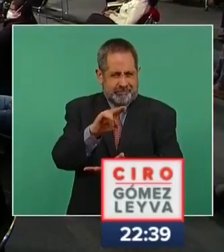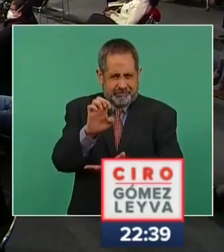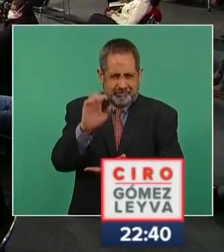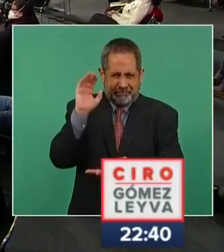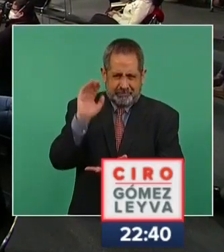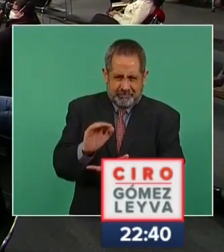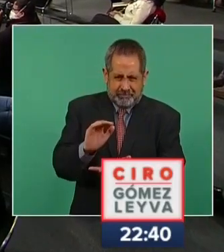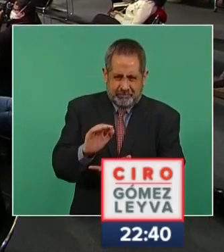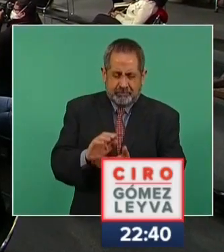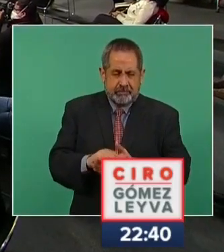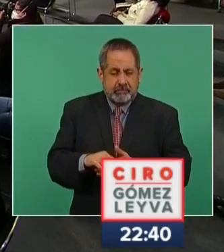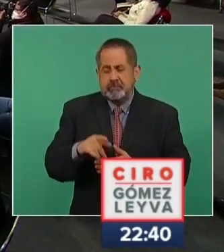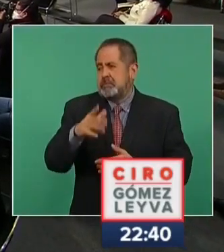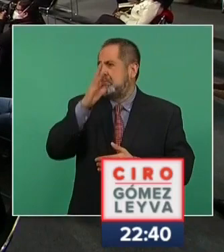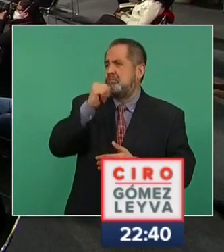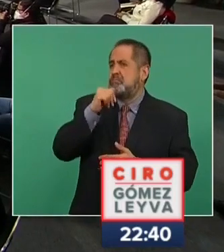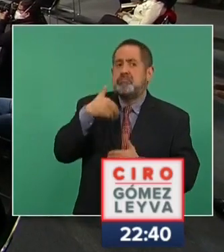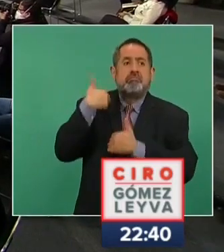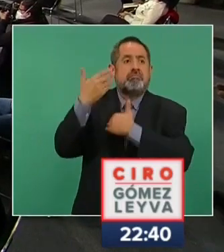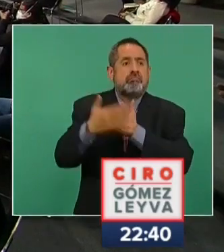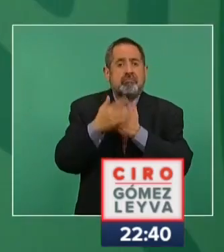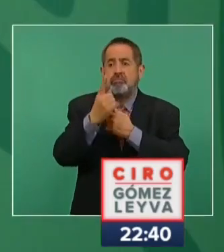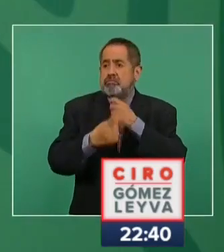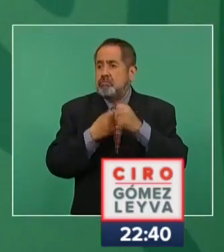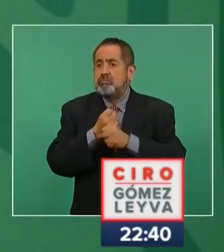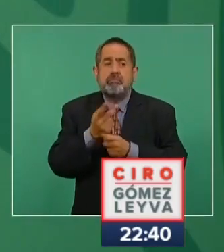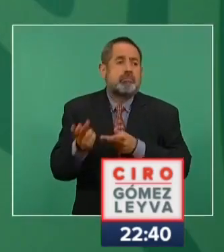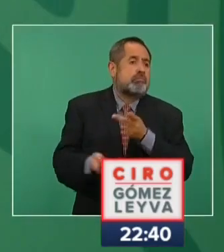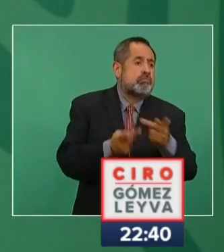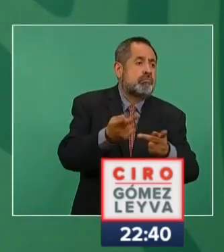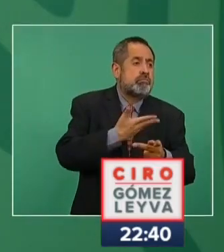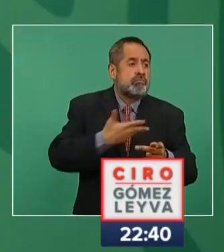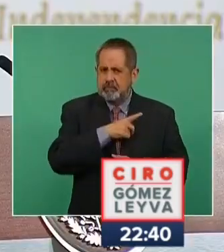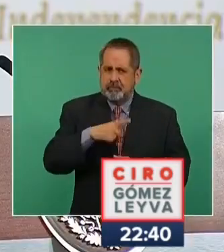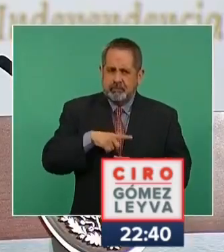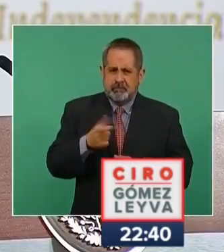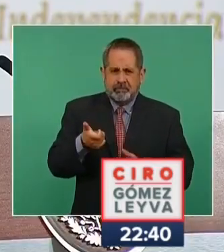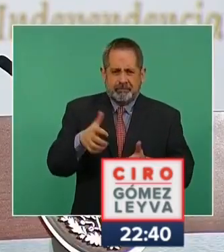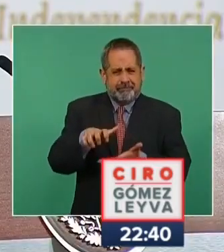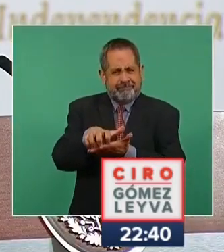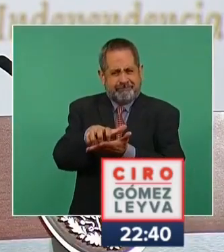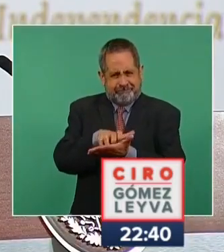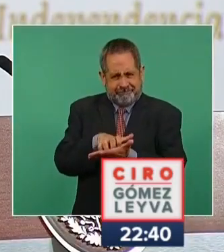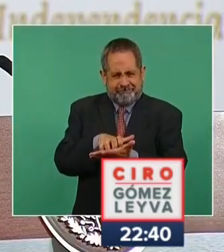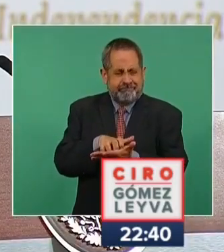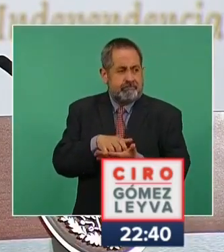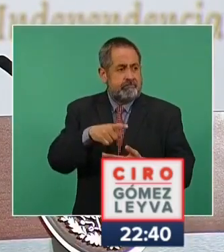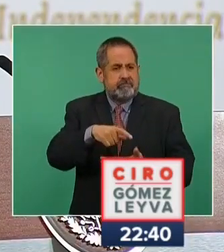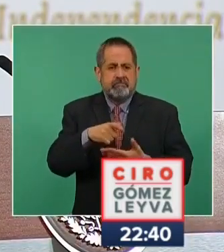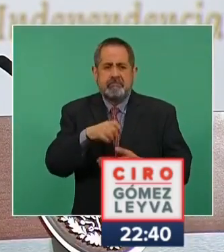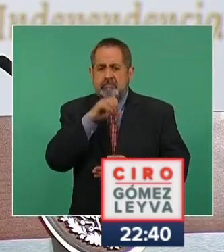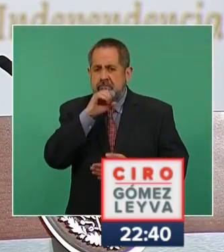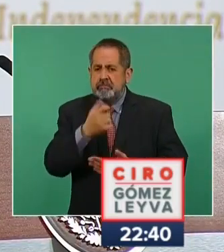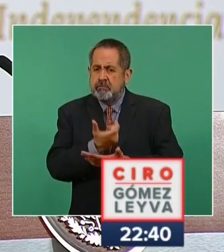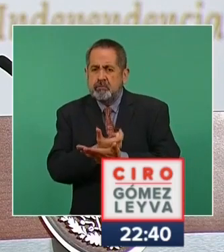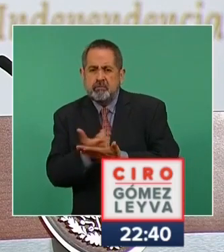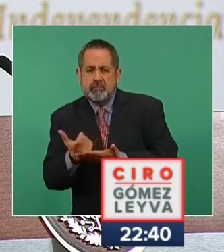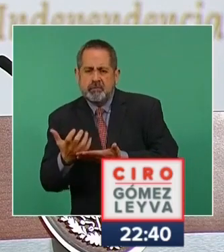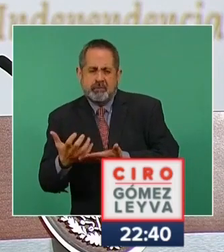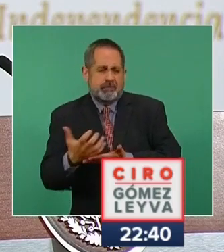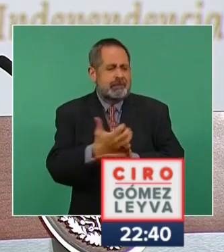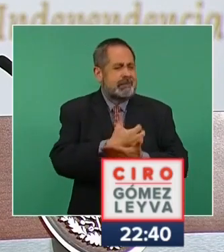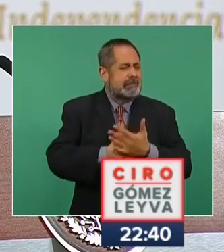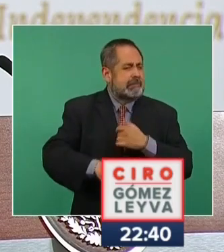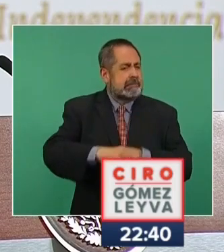Pues yo no opino lo mismo. Yo creo que tienen recursos suficientes, que se bajen los sueldos, ganan mucho.